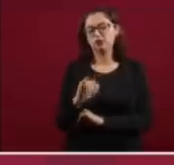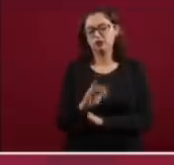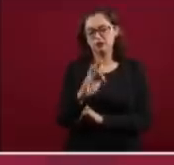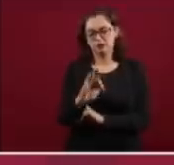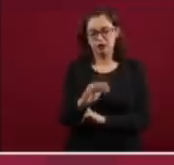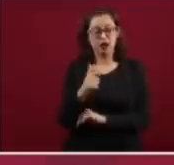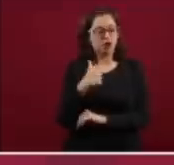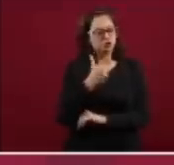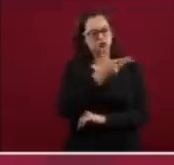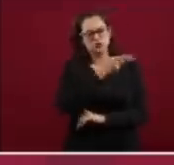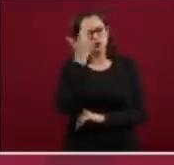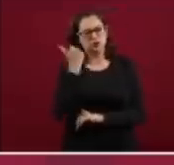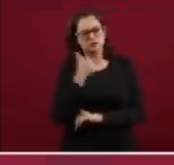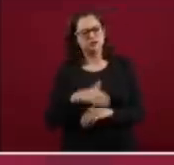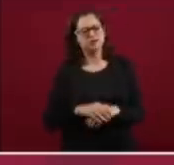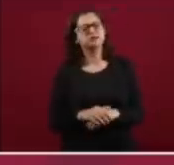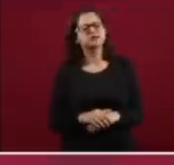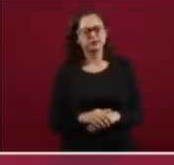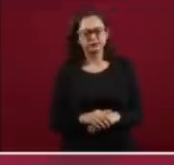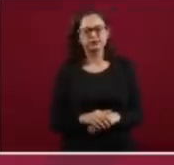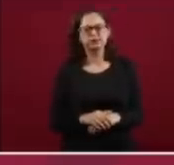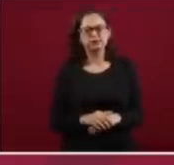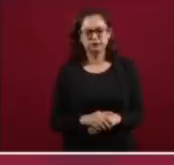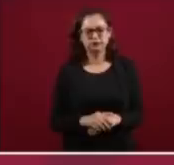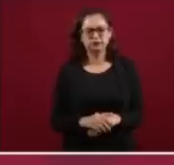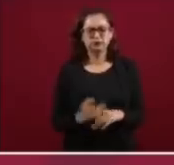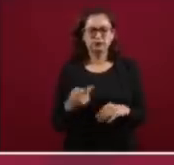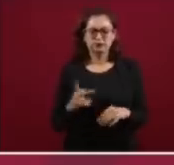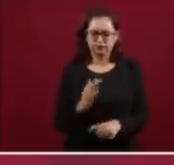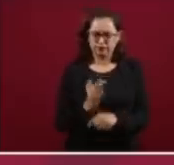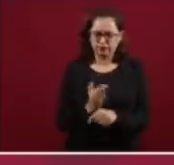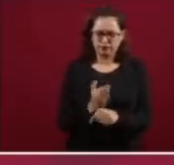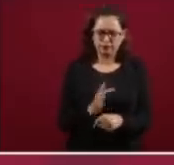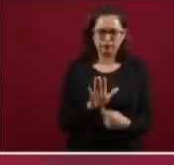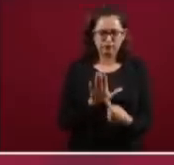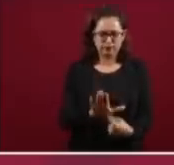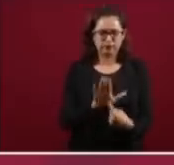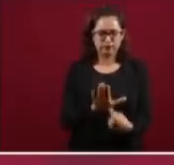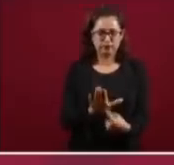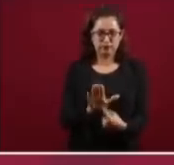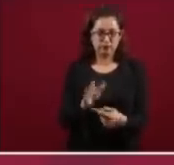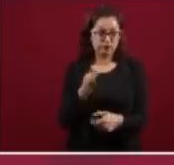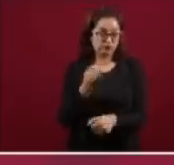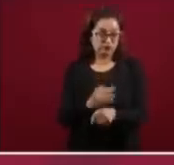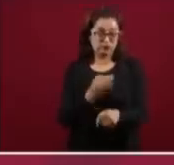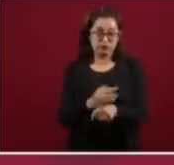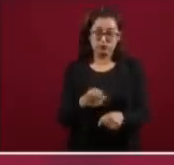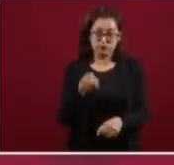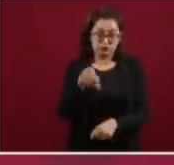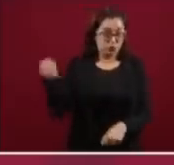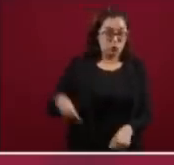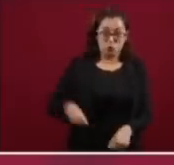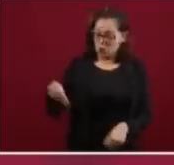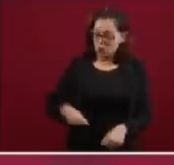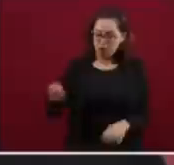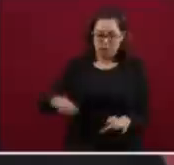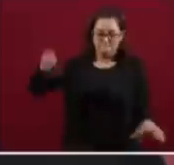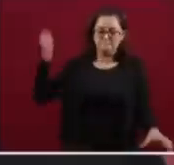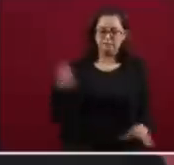también no por hablar de él aquí ya es culpable